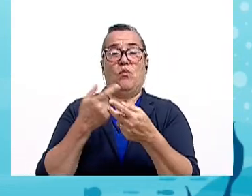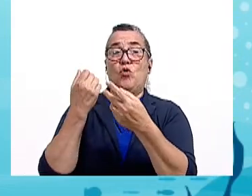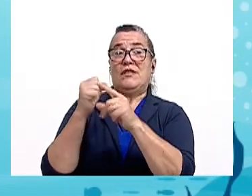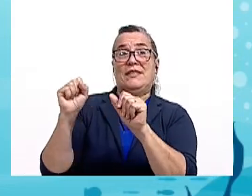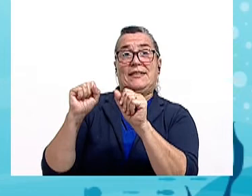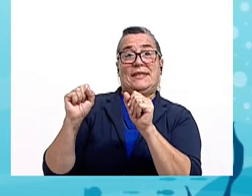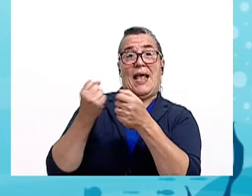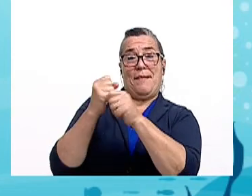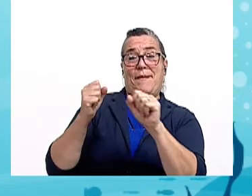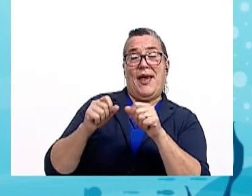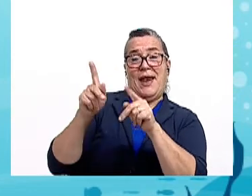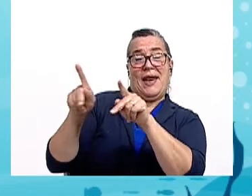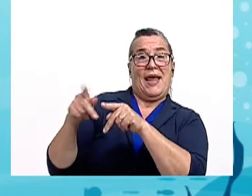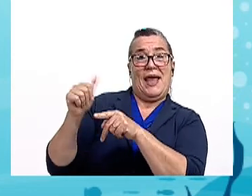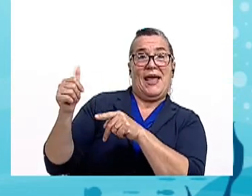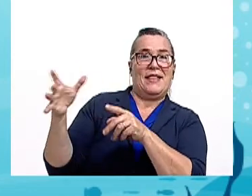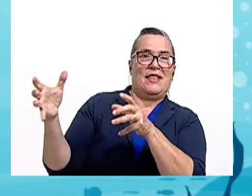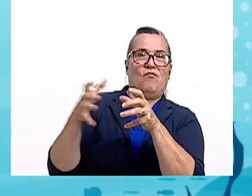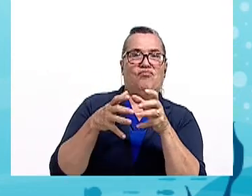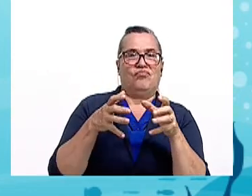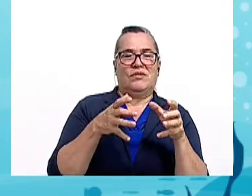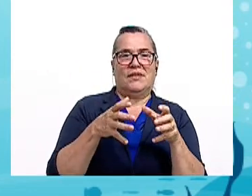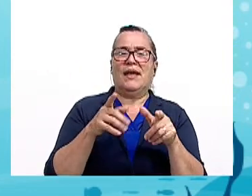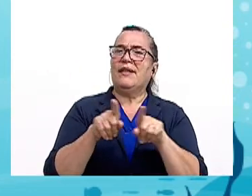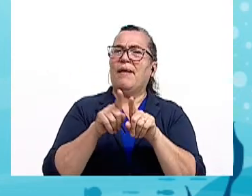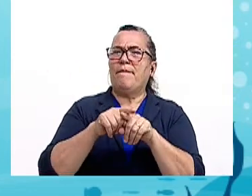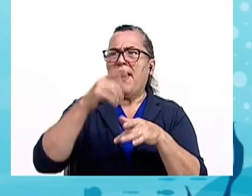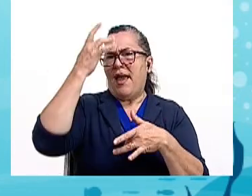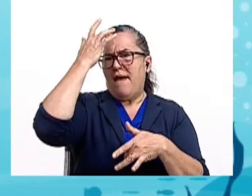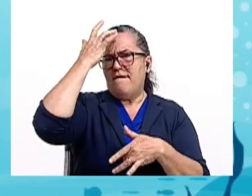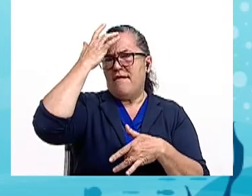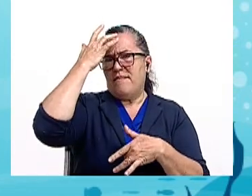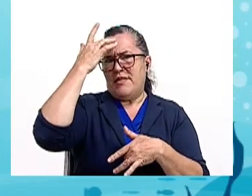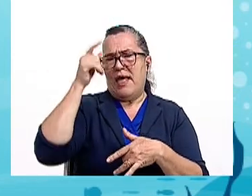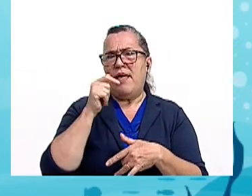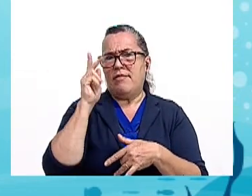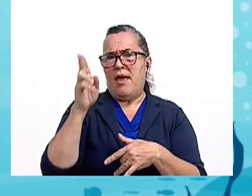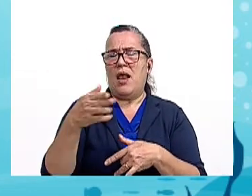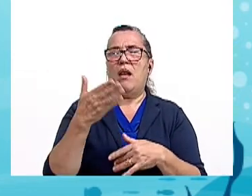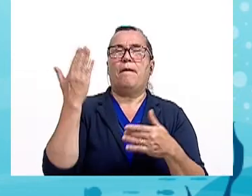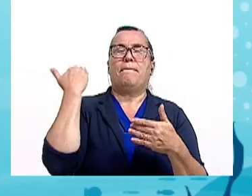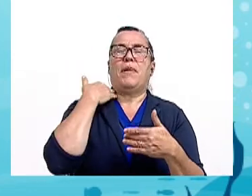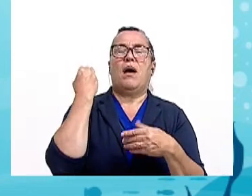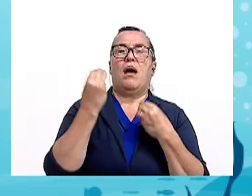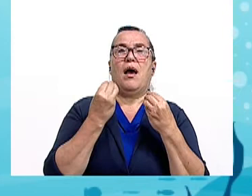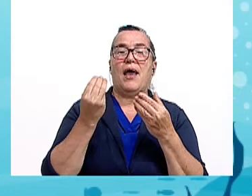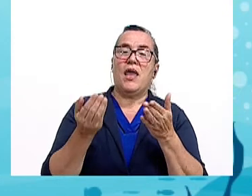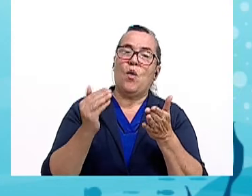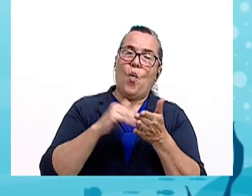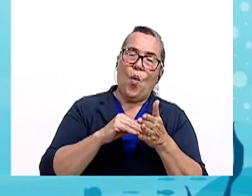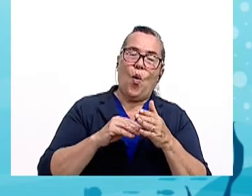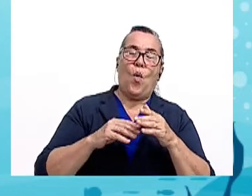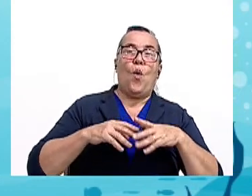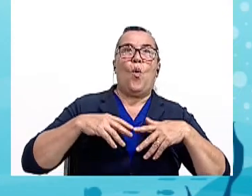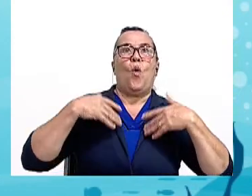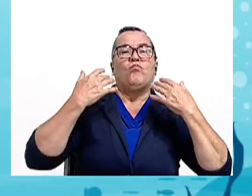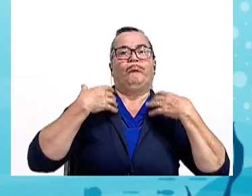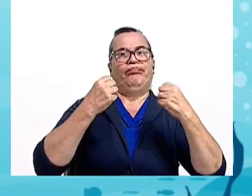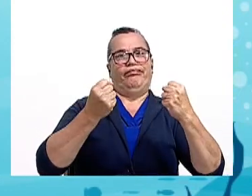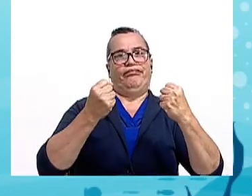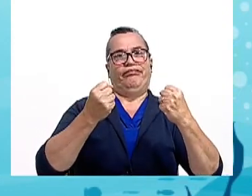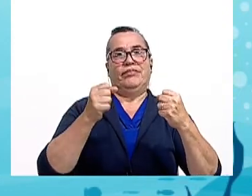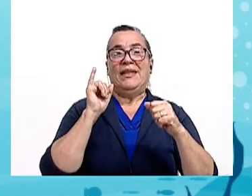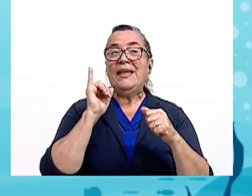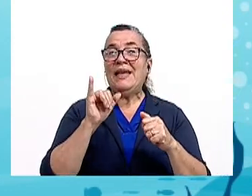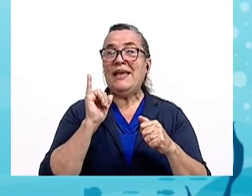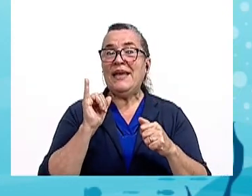hizo tantas cosas. Además, la enfermedad que sufrió y su recuperación, que a raíz de eso es